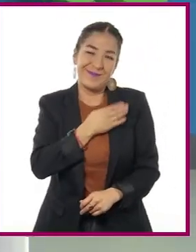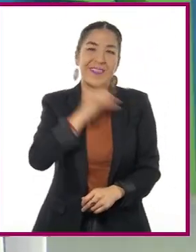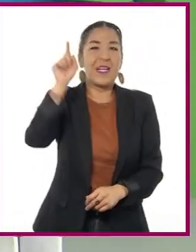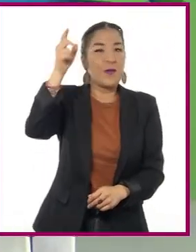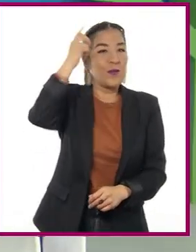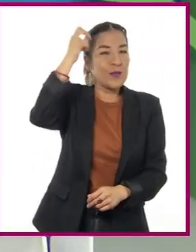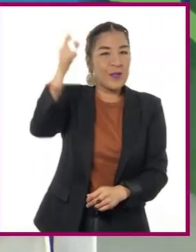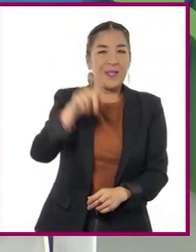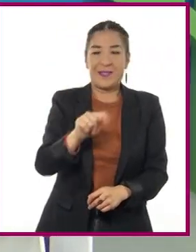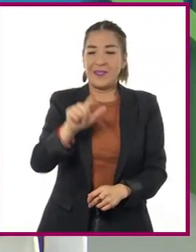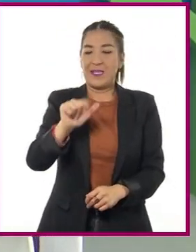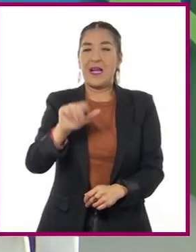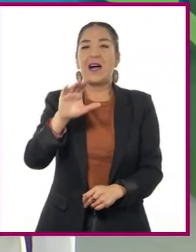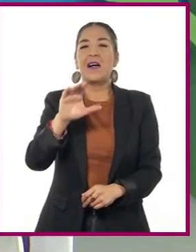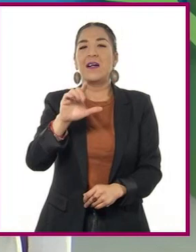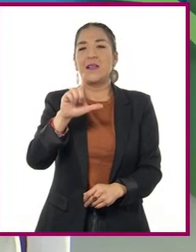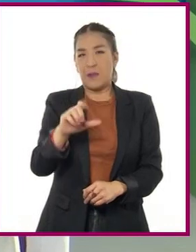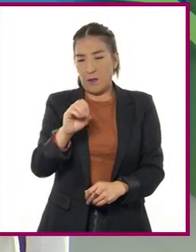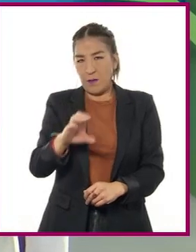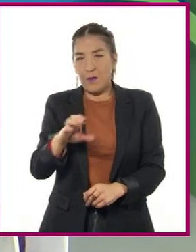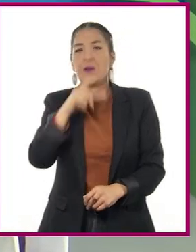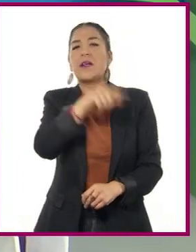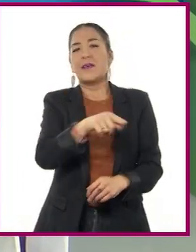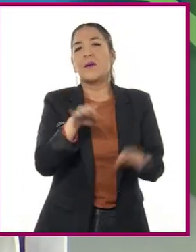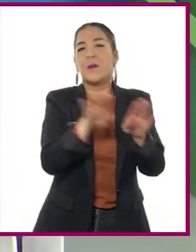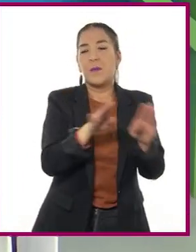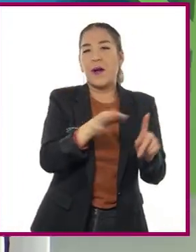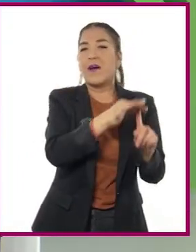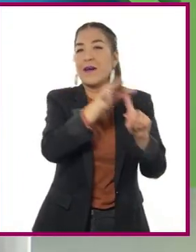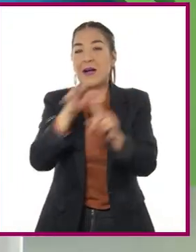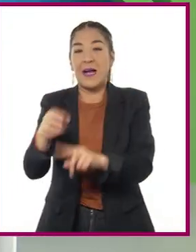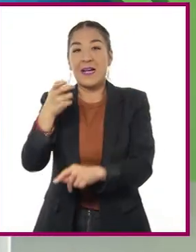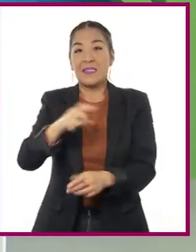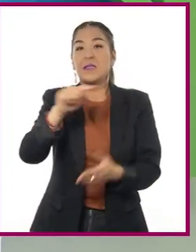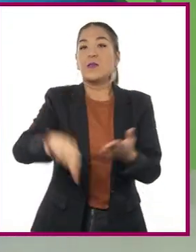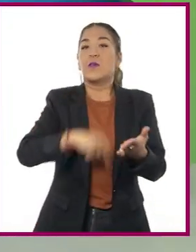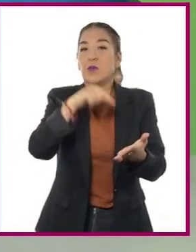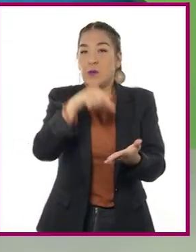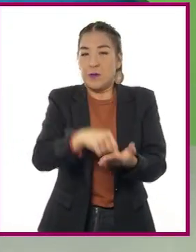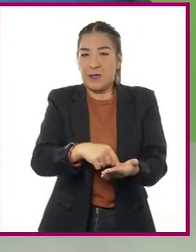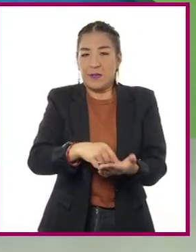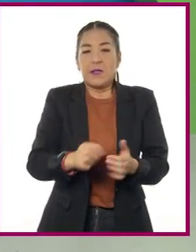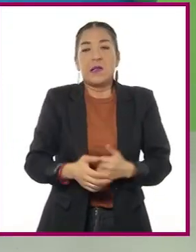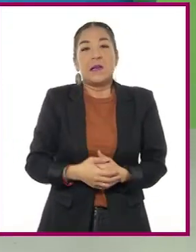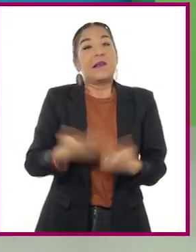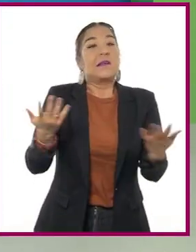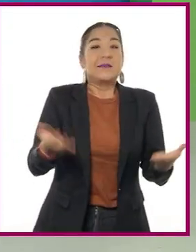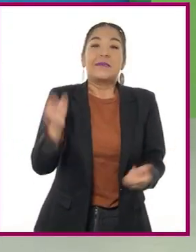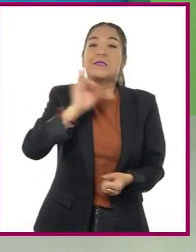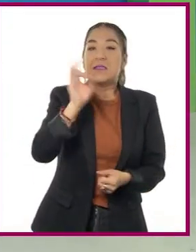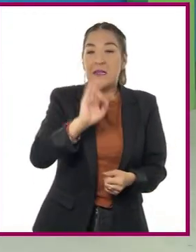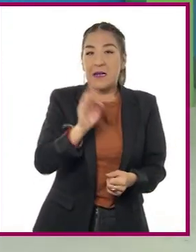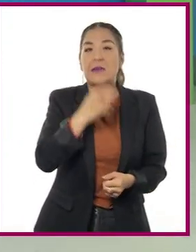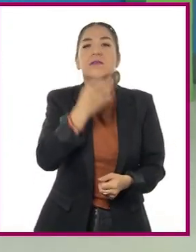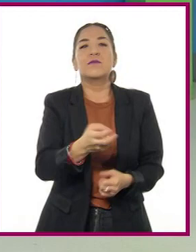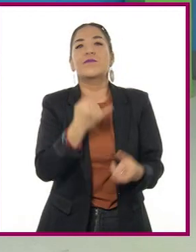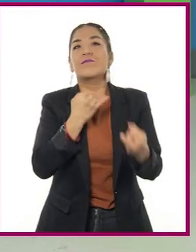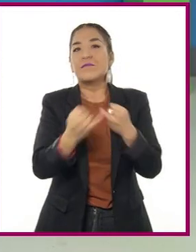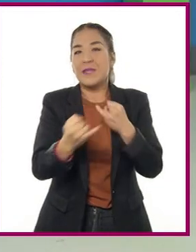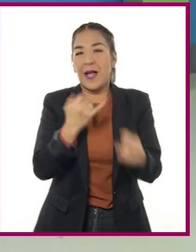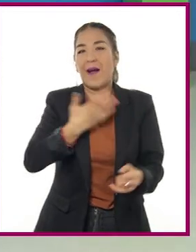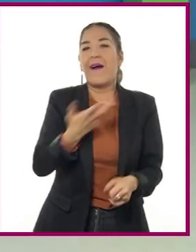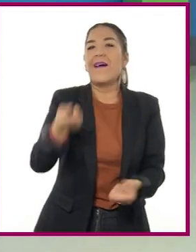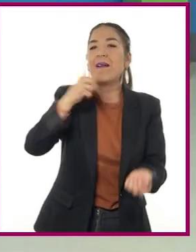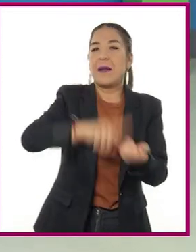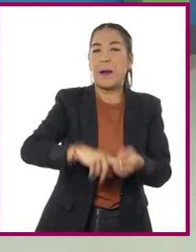dioses tlaloques le querían llevar a su compañía al paraíso terrenal, o porque por fortuna tenía algunas